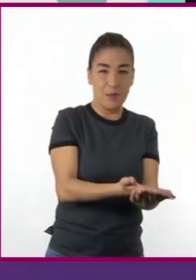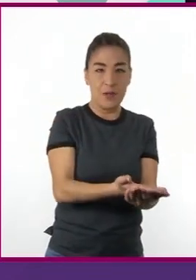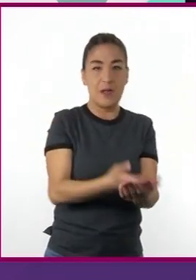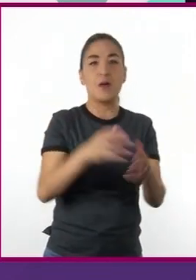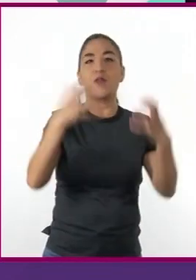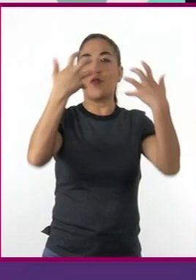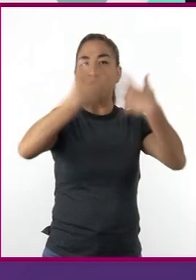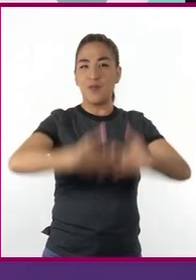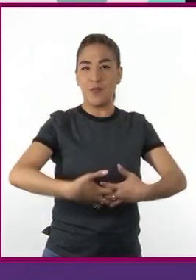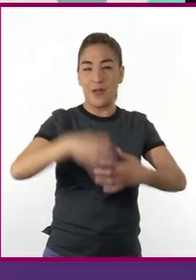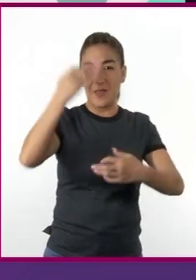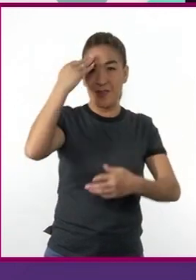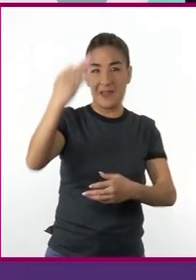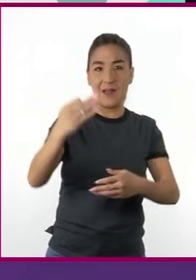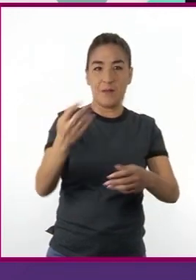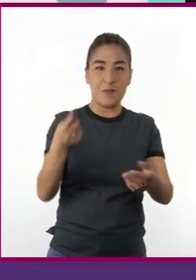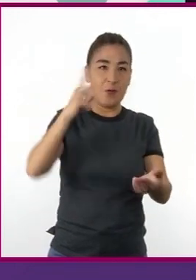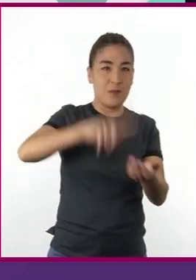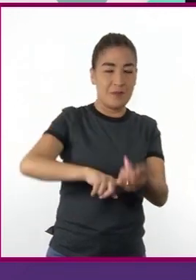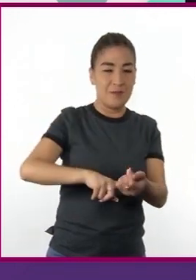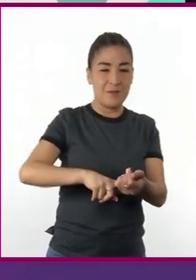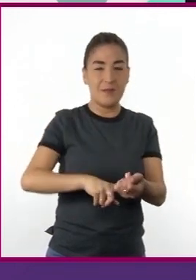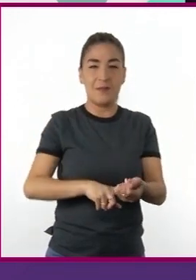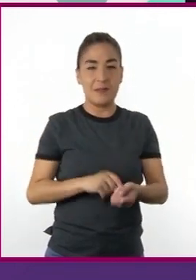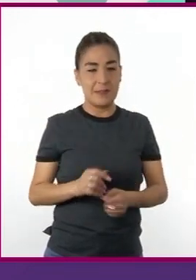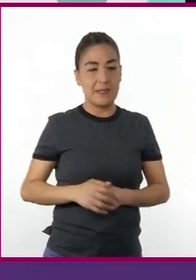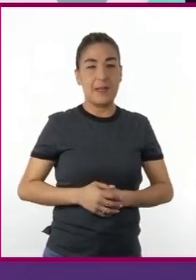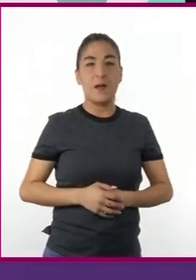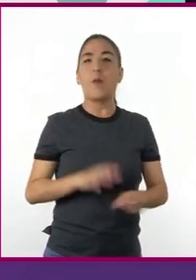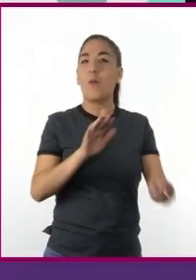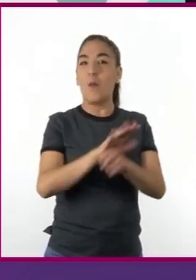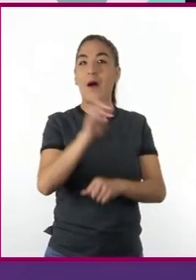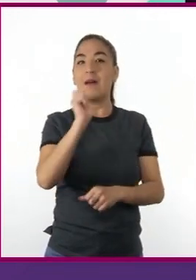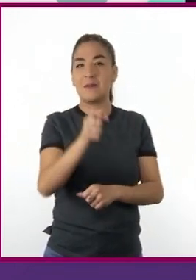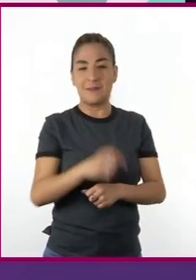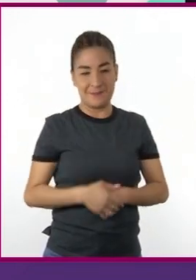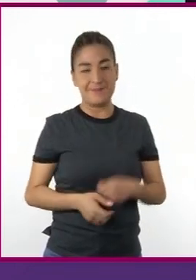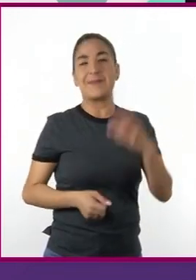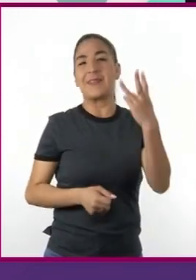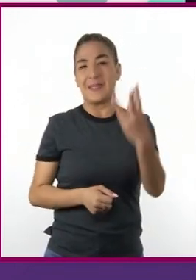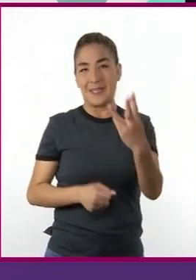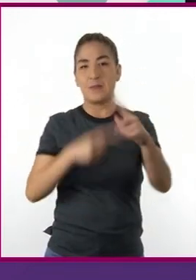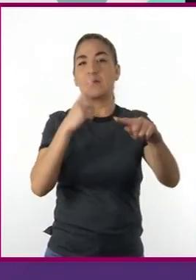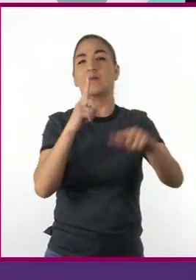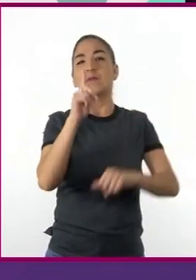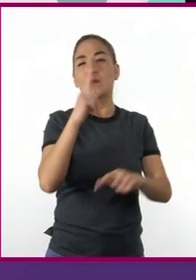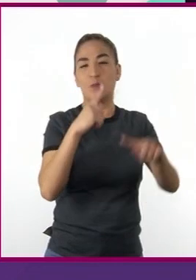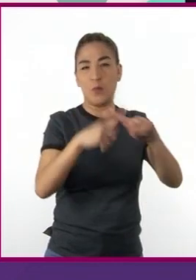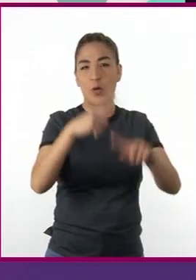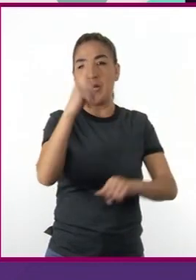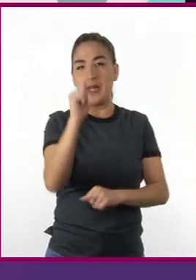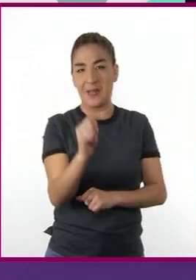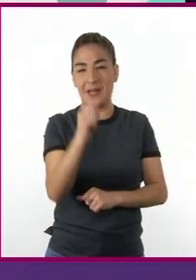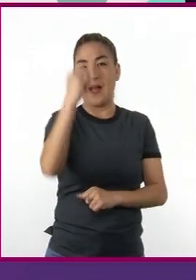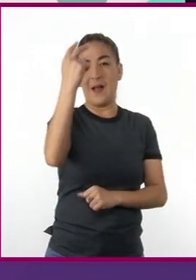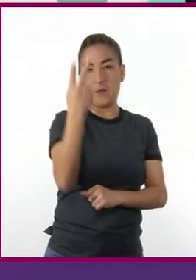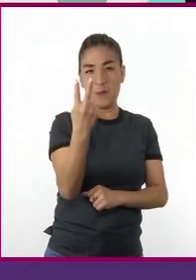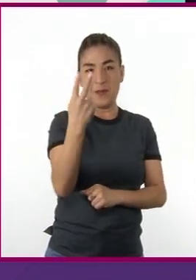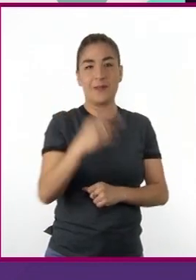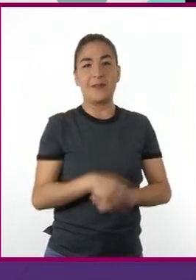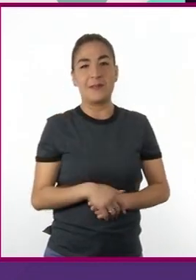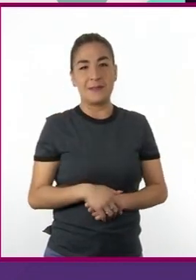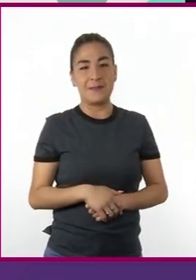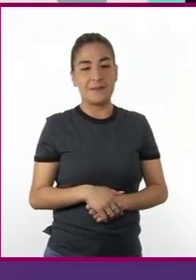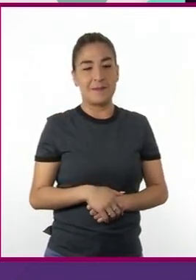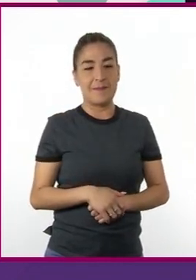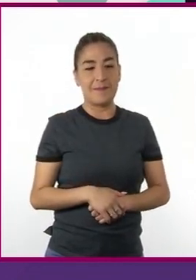del tiempo transcurrido? La ecuación encontrada es 3 por t elevado al cuadrado.